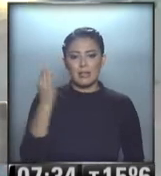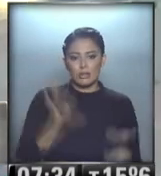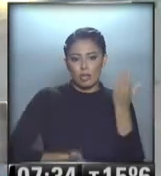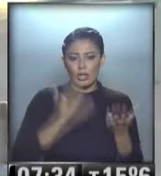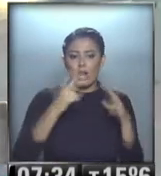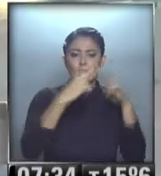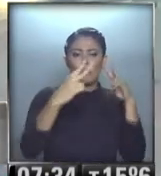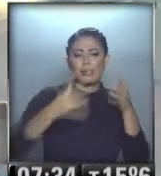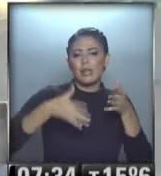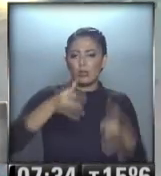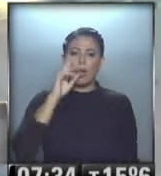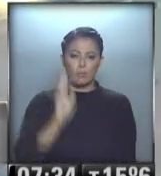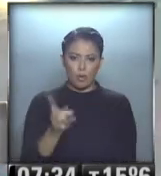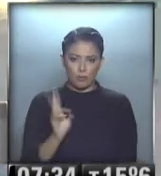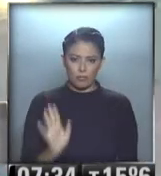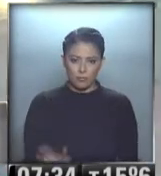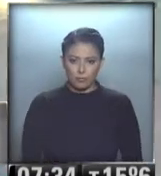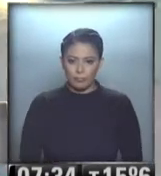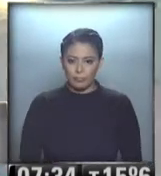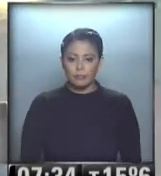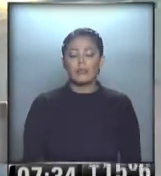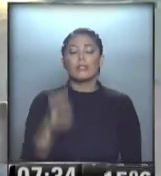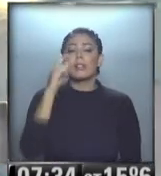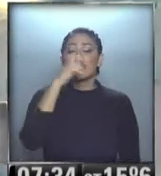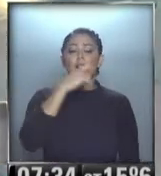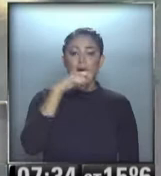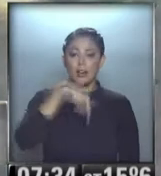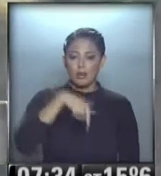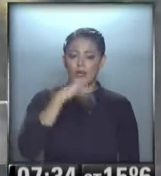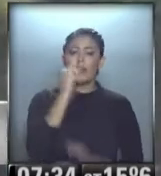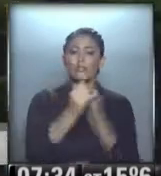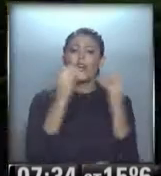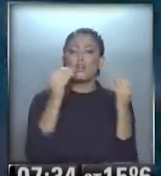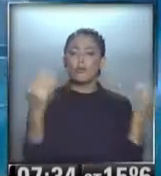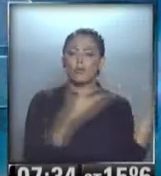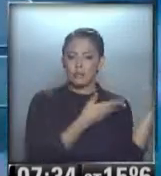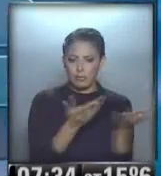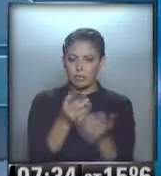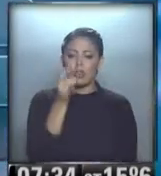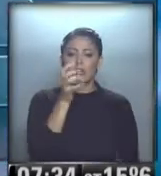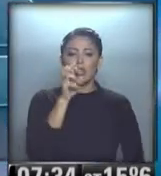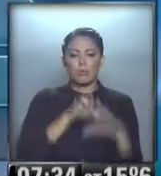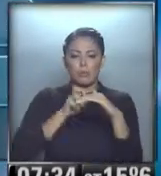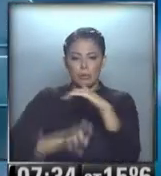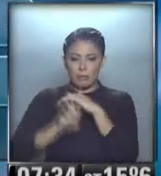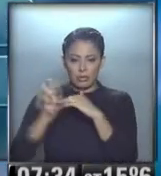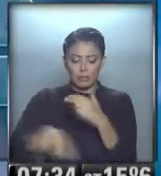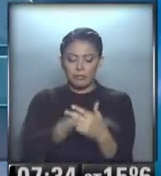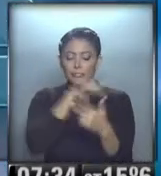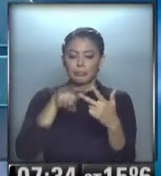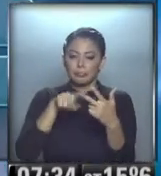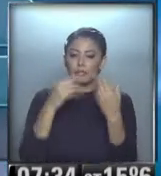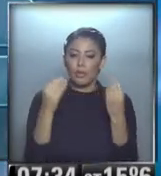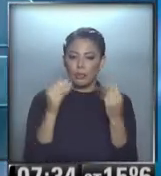autopistas de ingreso. Para concluir este primer contacto, vamos a ver cómo están funcionando los servicios. trenes, subtes y premetros lo hacen